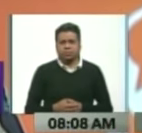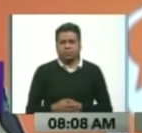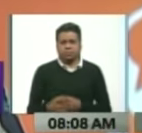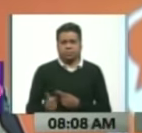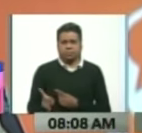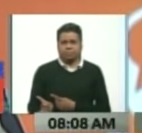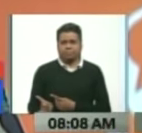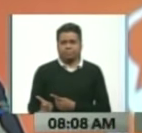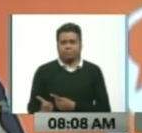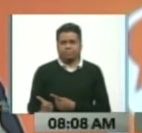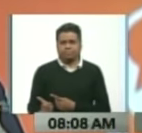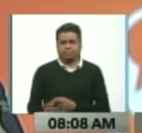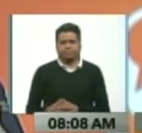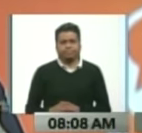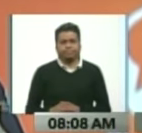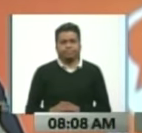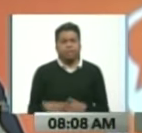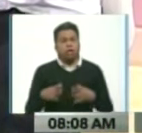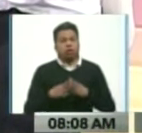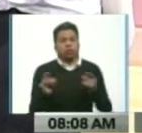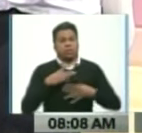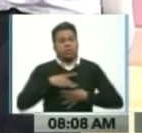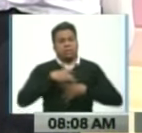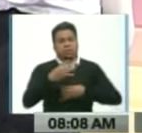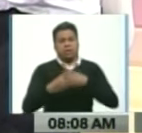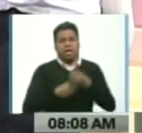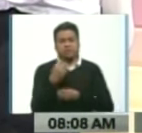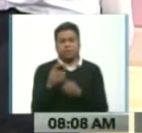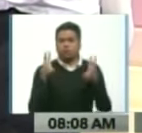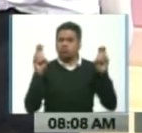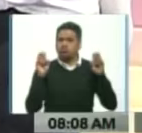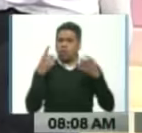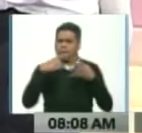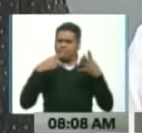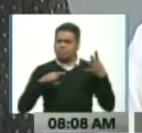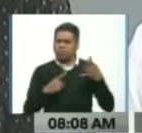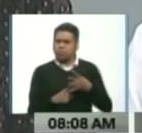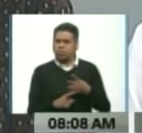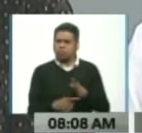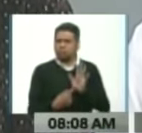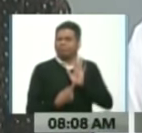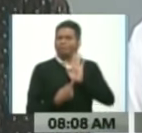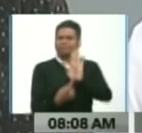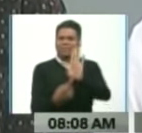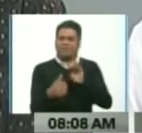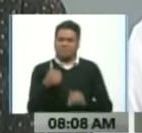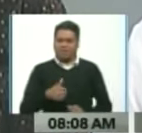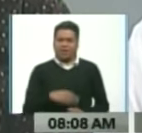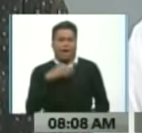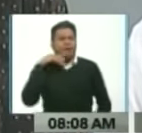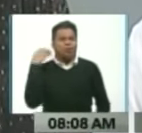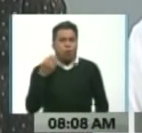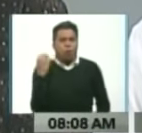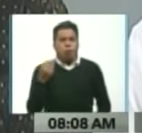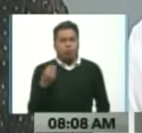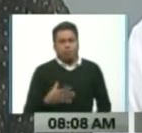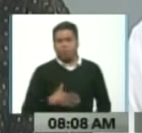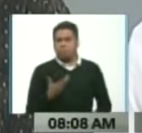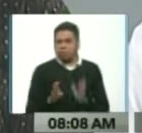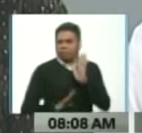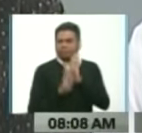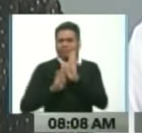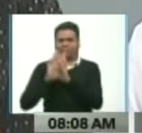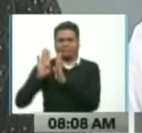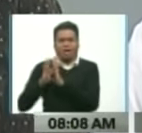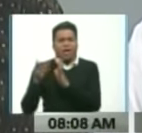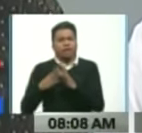hecha por puros jóvenes, la intención es pues innovar en el mercado, ¿no? Ser una imagen pues de que la juventud puede desarrollar este tipo de